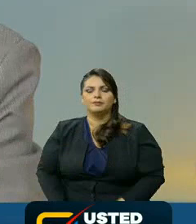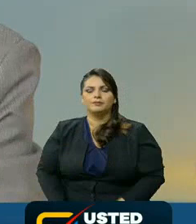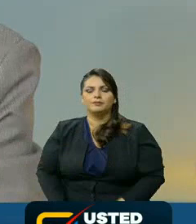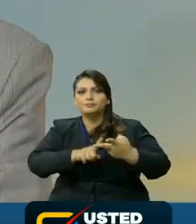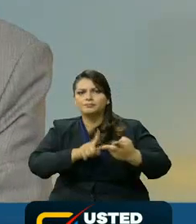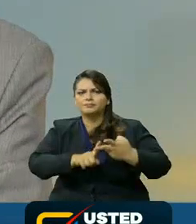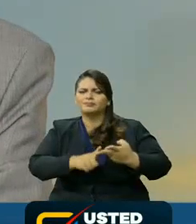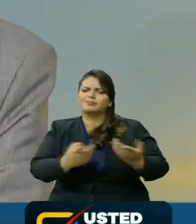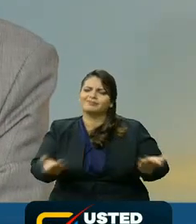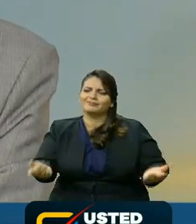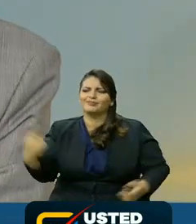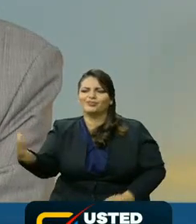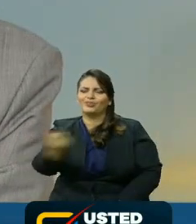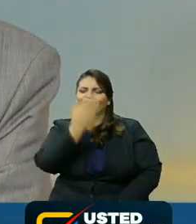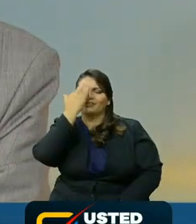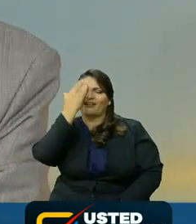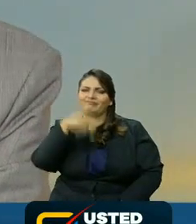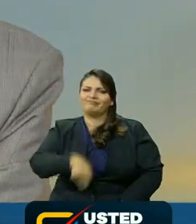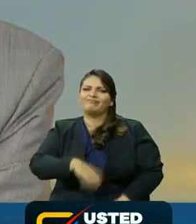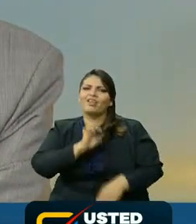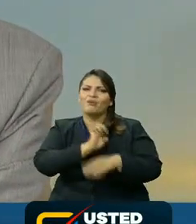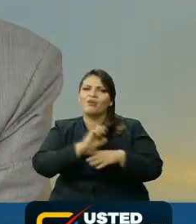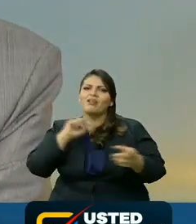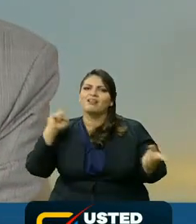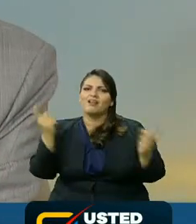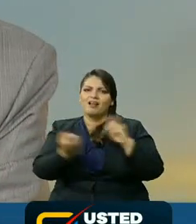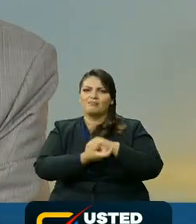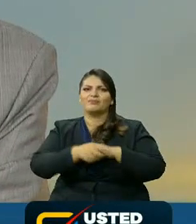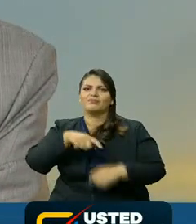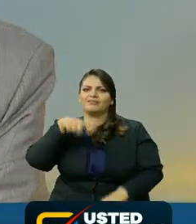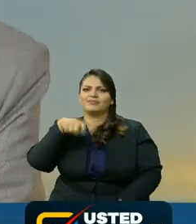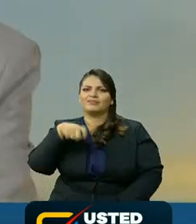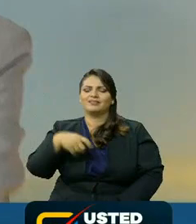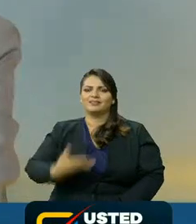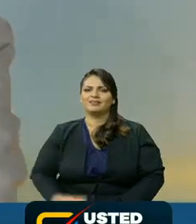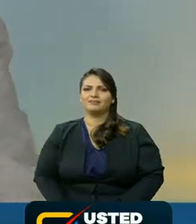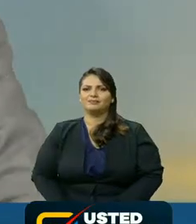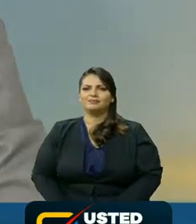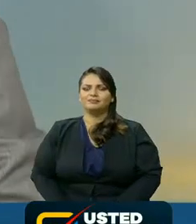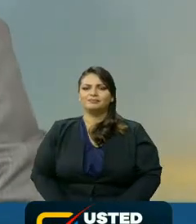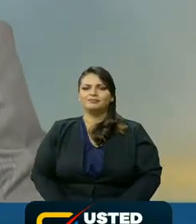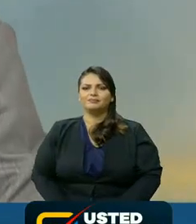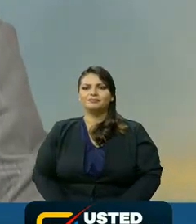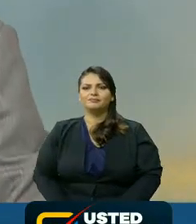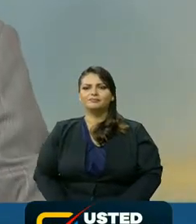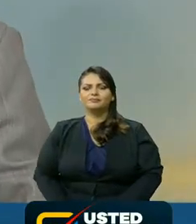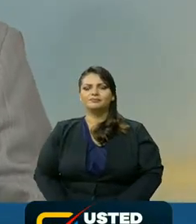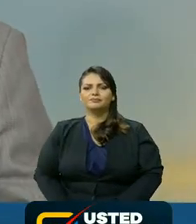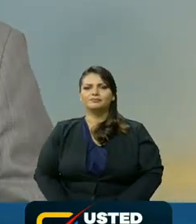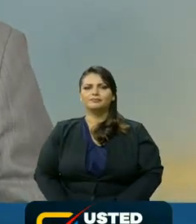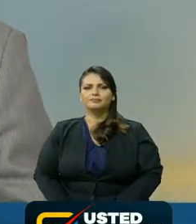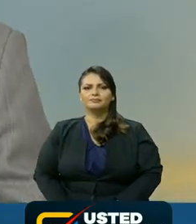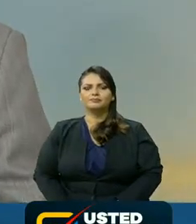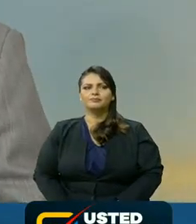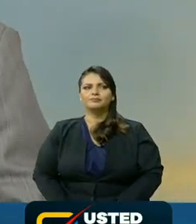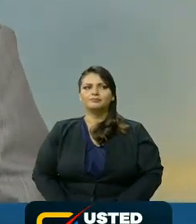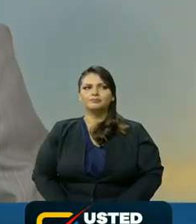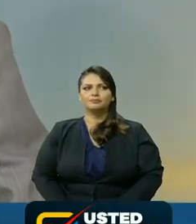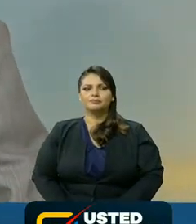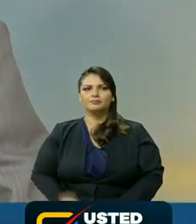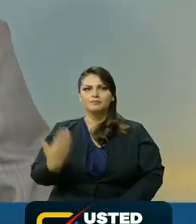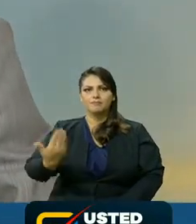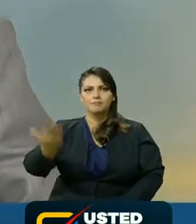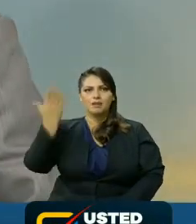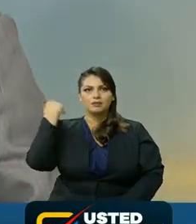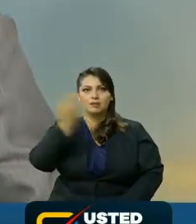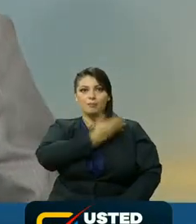todas las voces de opinión de los distintos sectores son que queremos un cambio. El cambio es necesario. El señor Obama, cuando ganó la presidencia,